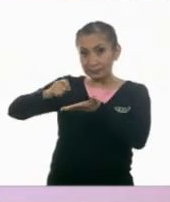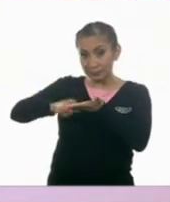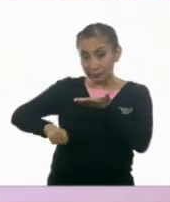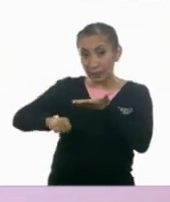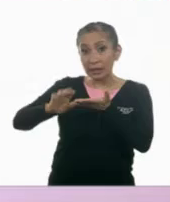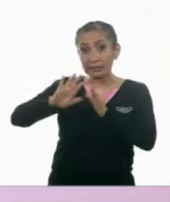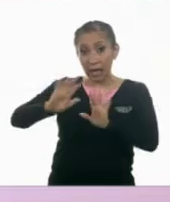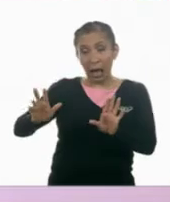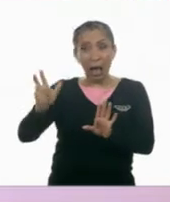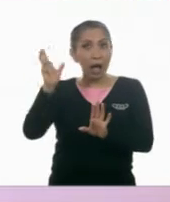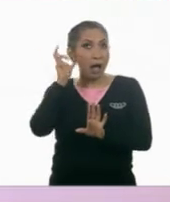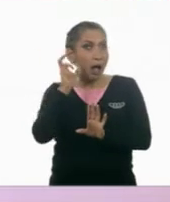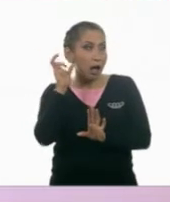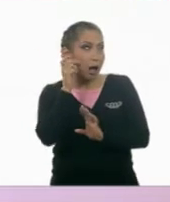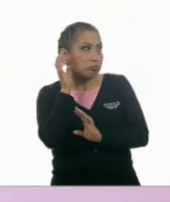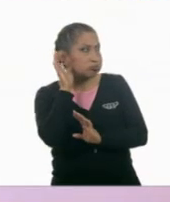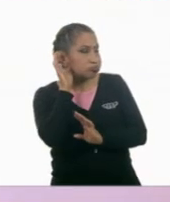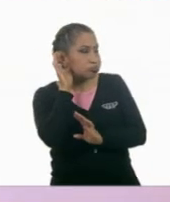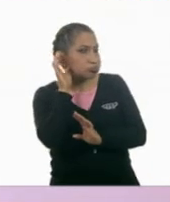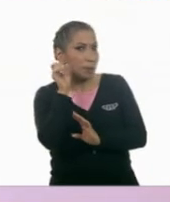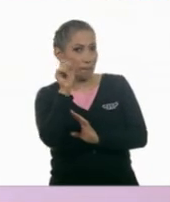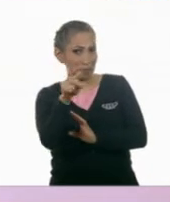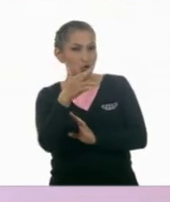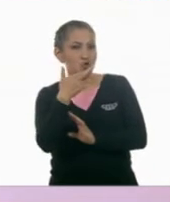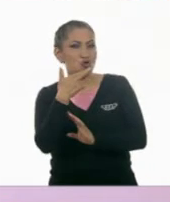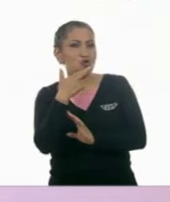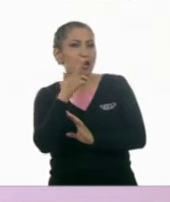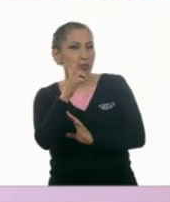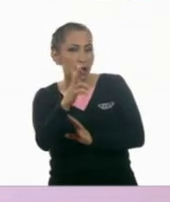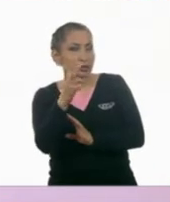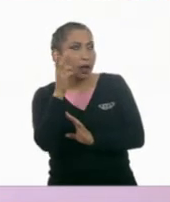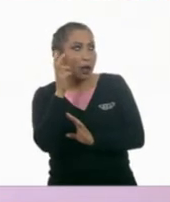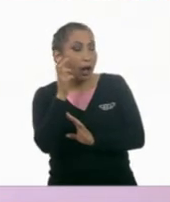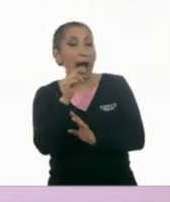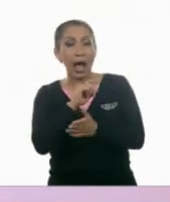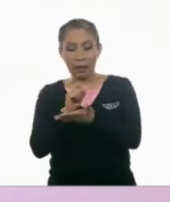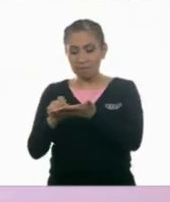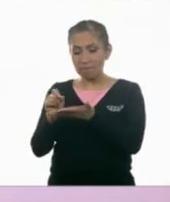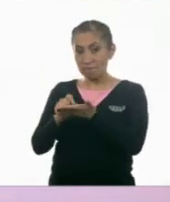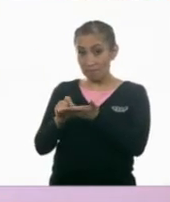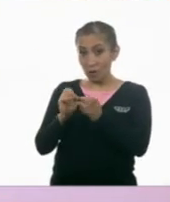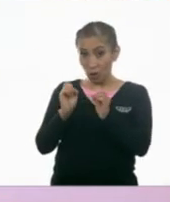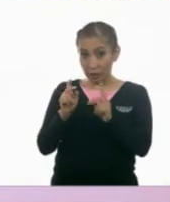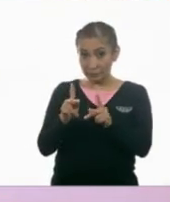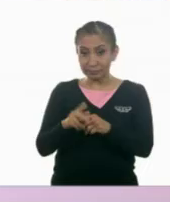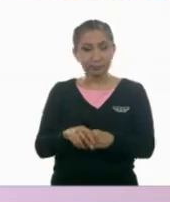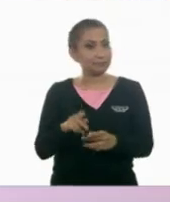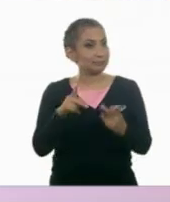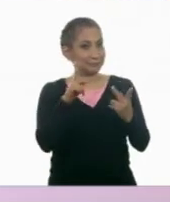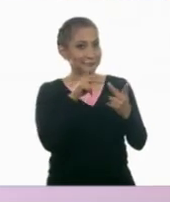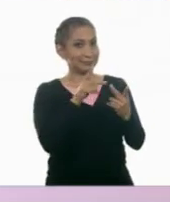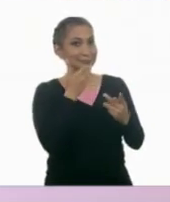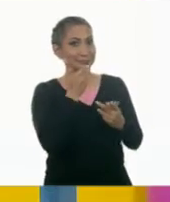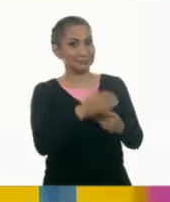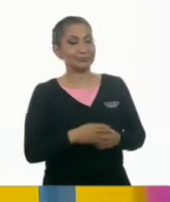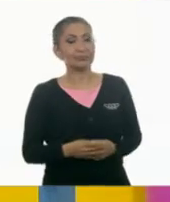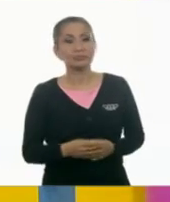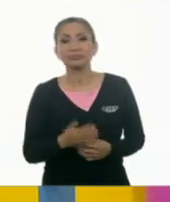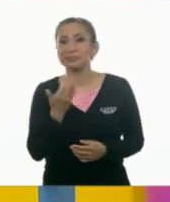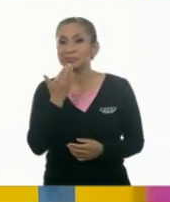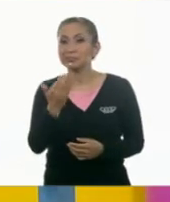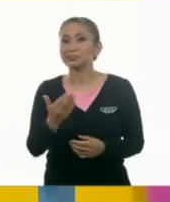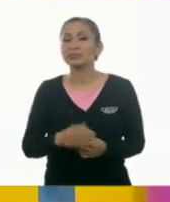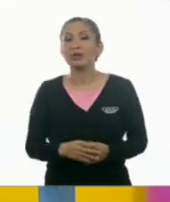que escuchamos justamente esas respuestas, las podemos escribir. ¿Te parece? Perfecto. Muy